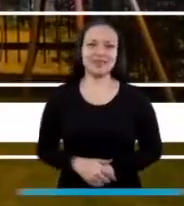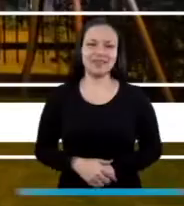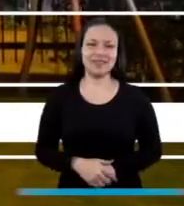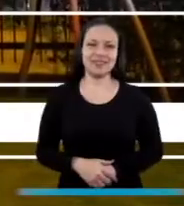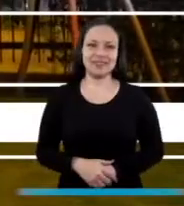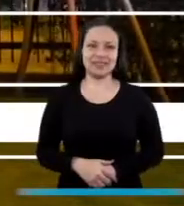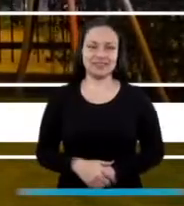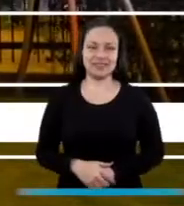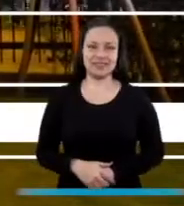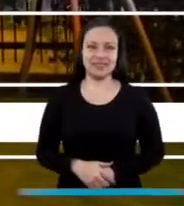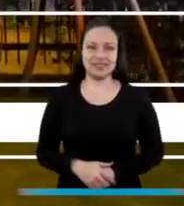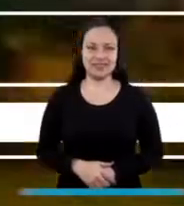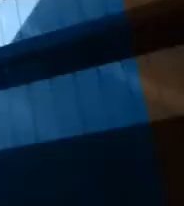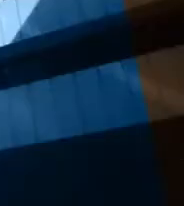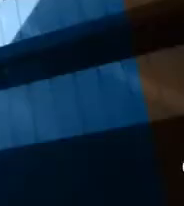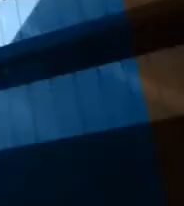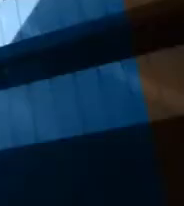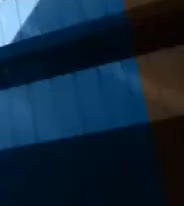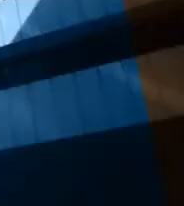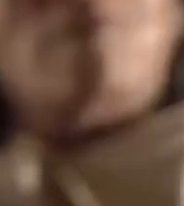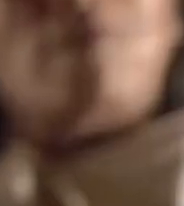procuraduría punto.com